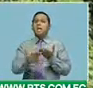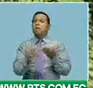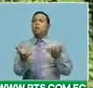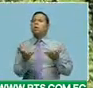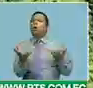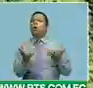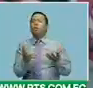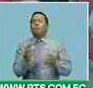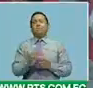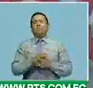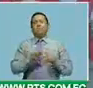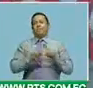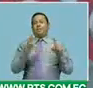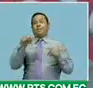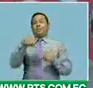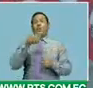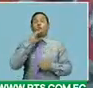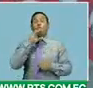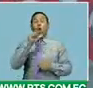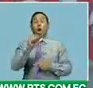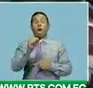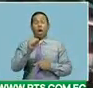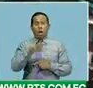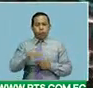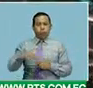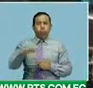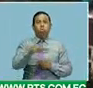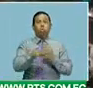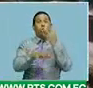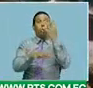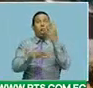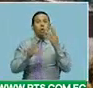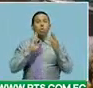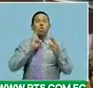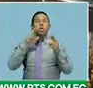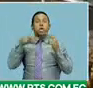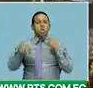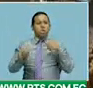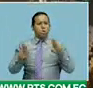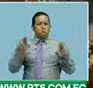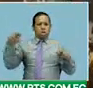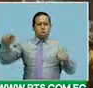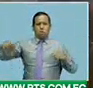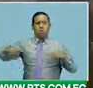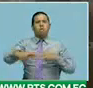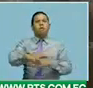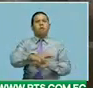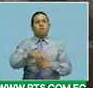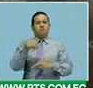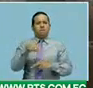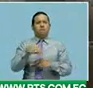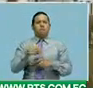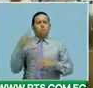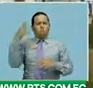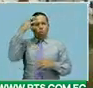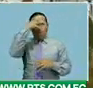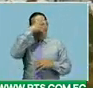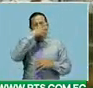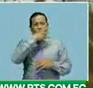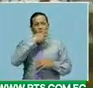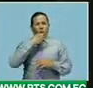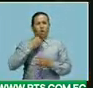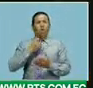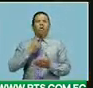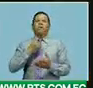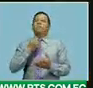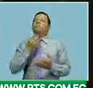cuatro. Una extraña característica que no solo la embellece, sino que la hace mágica. Para